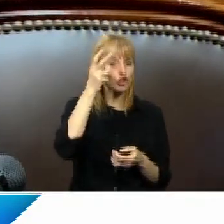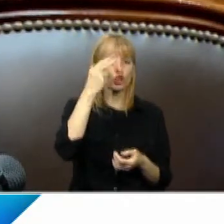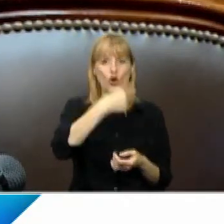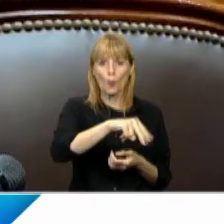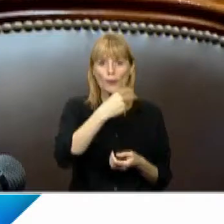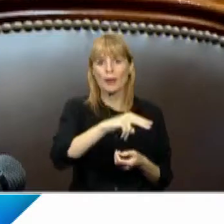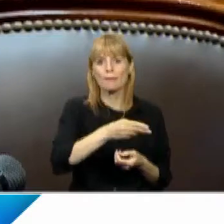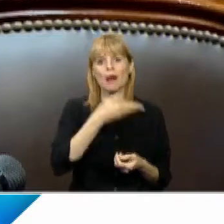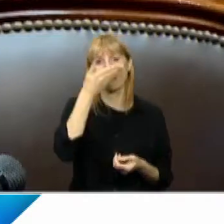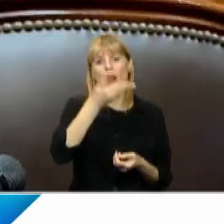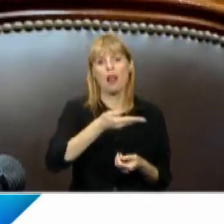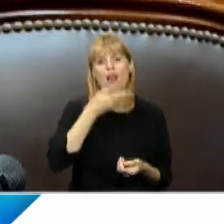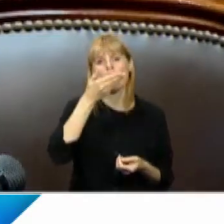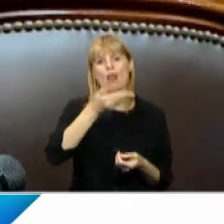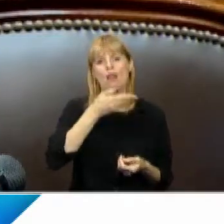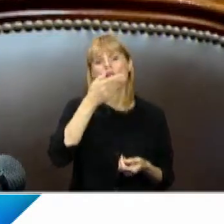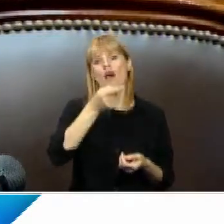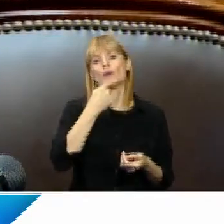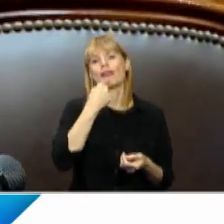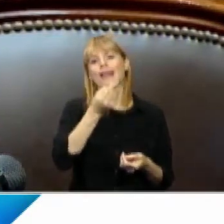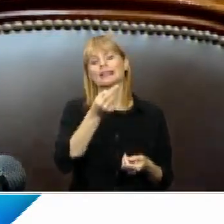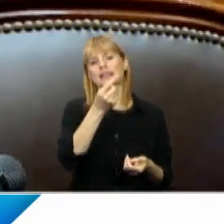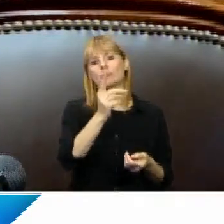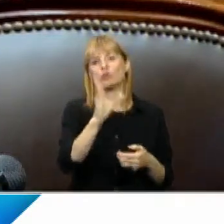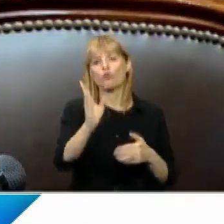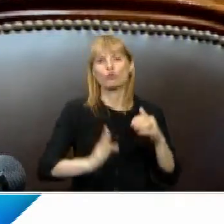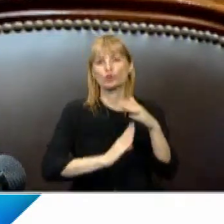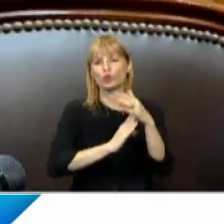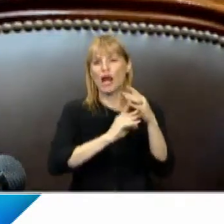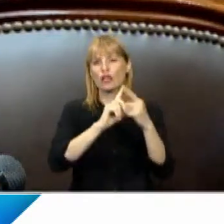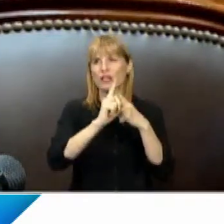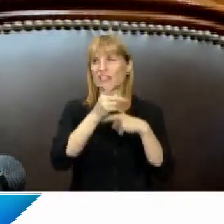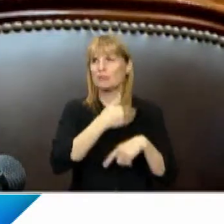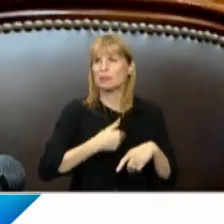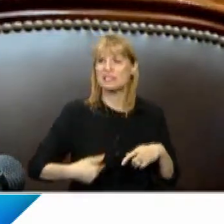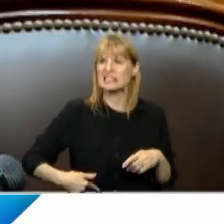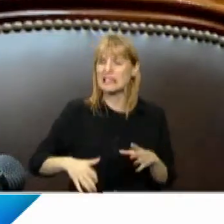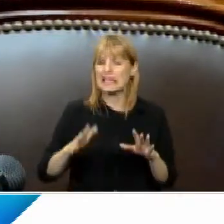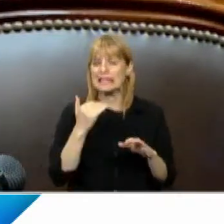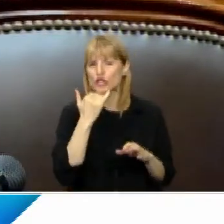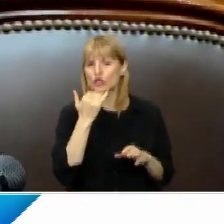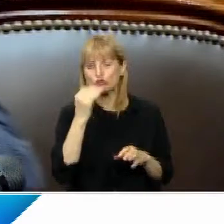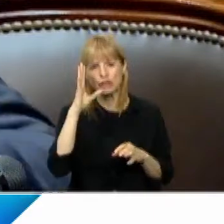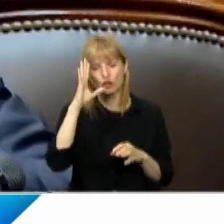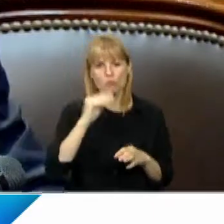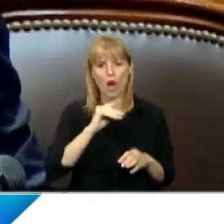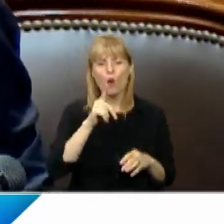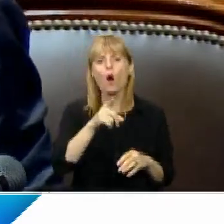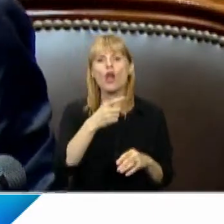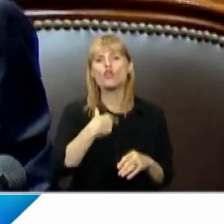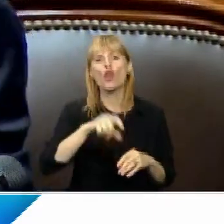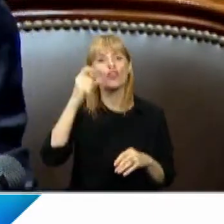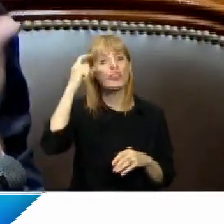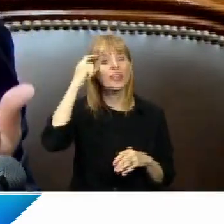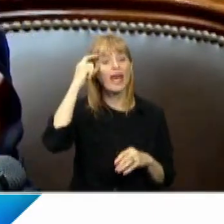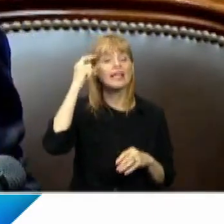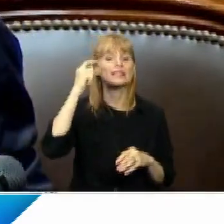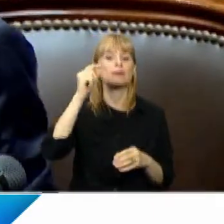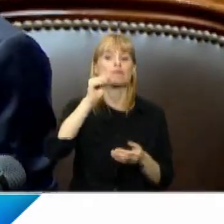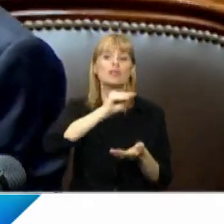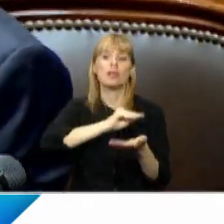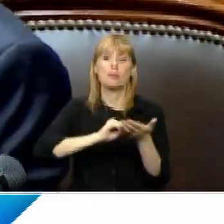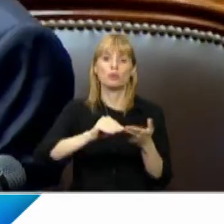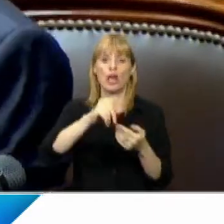porque había hecho levantar sus funcionarios, no sé si directamente el presidente, a 10 diputados nacionales y no